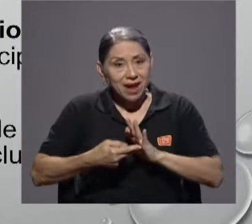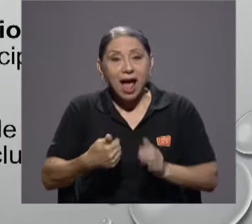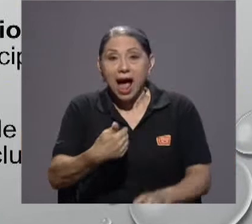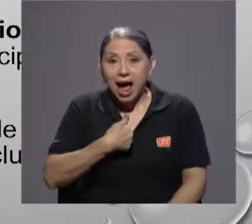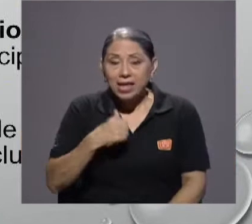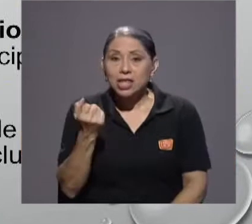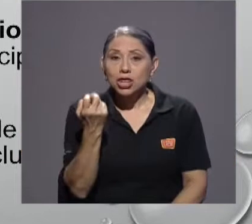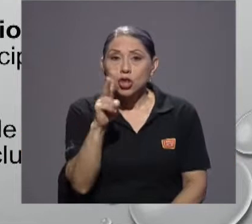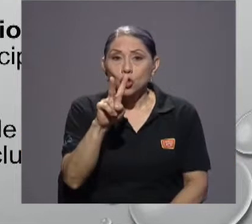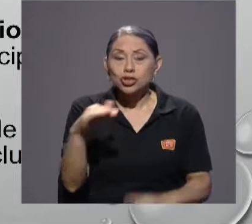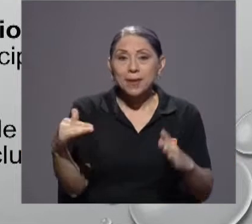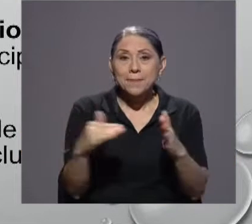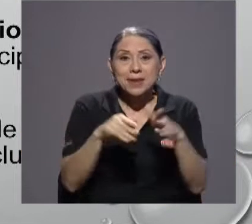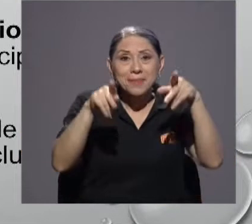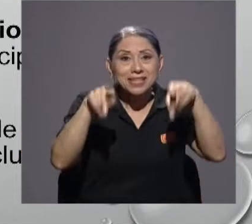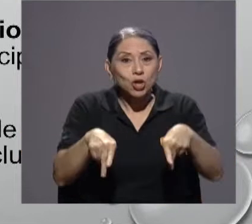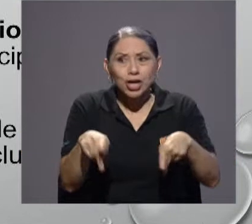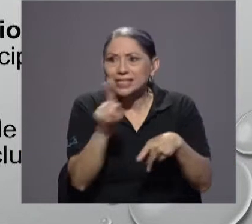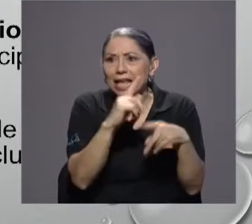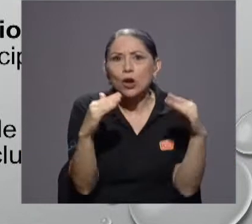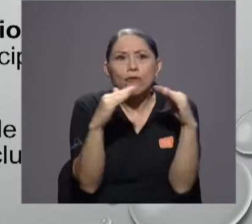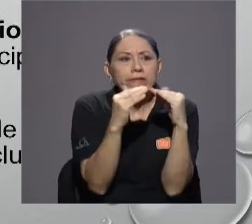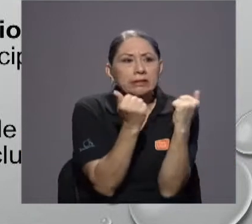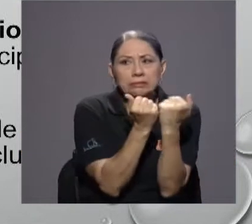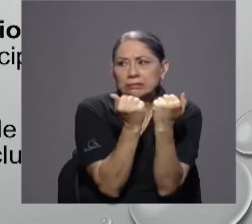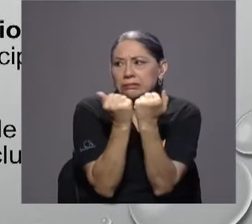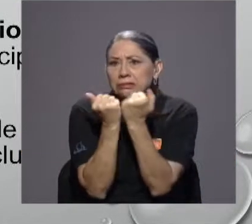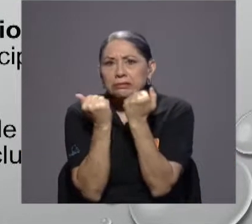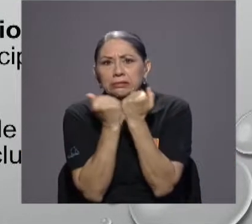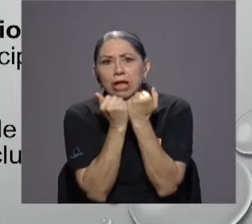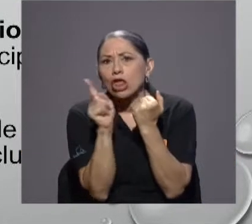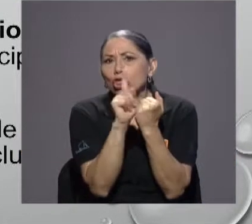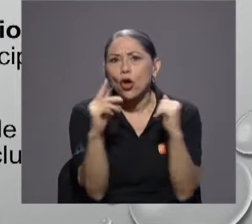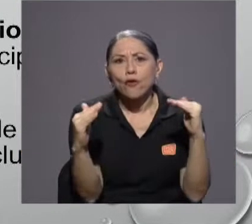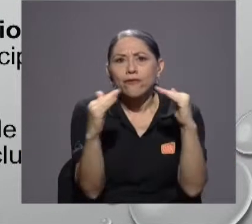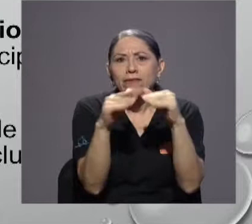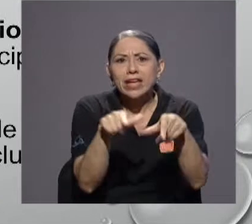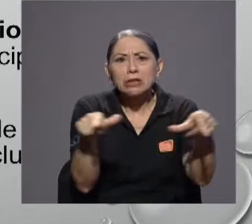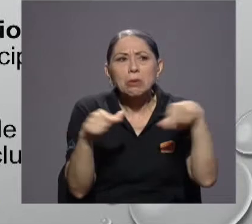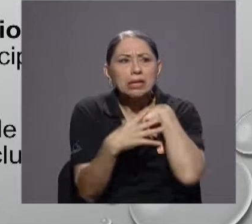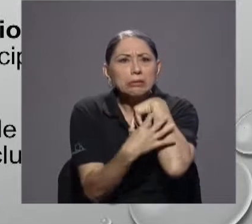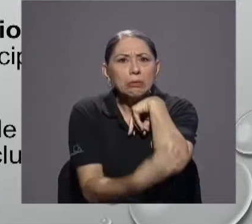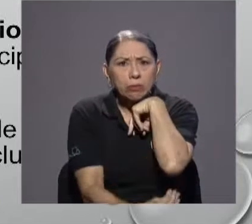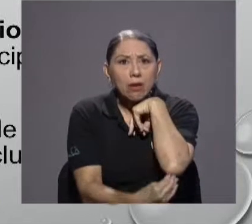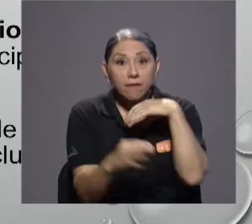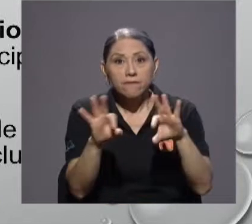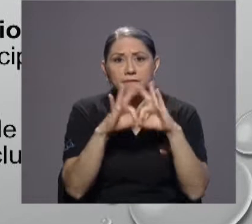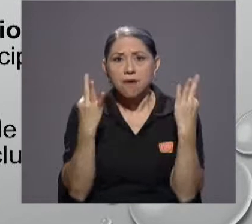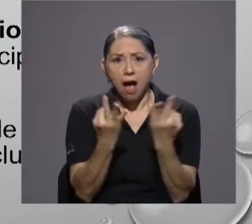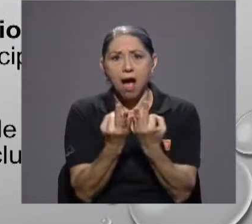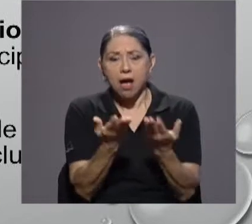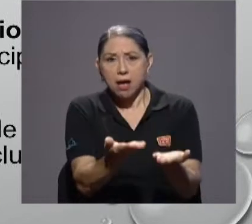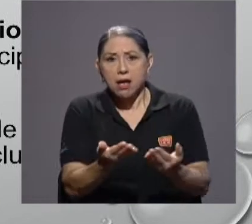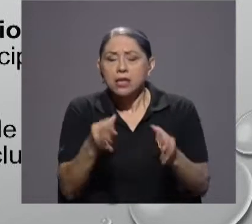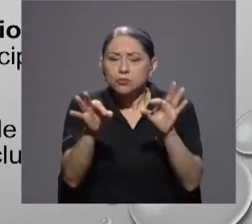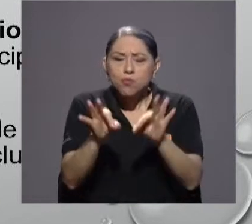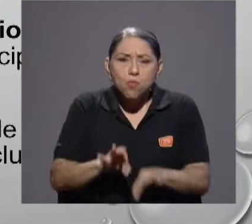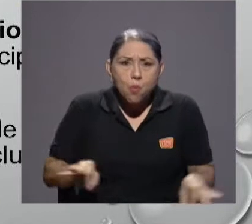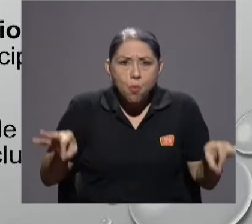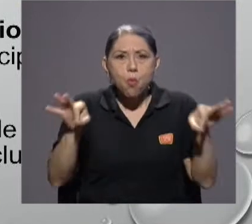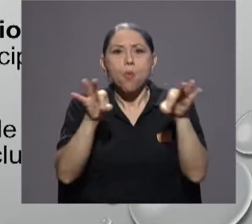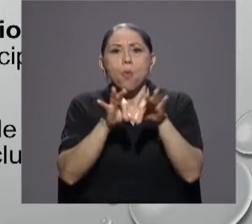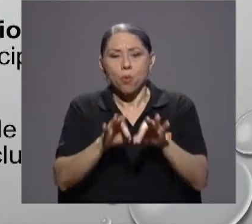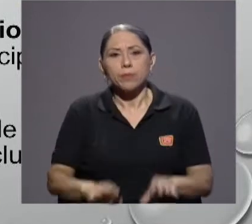12,000 personas que ya no viven hacinadas, que no viven en precarios, etcétera. Y eso, familias, ¿verdad? Y eso es muy